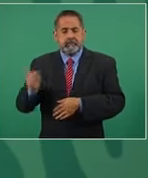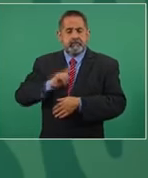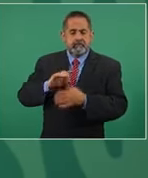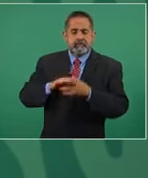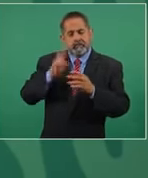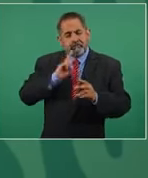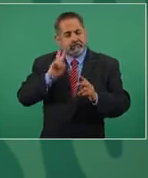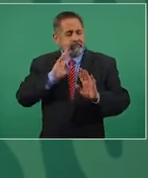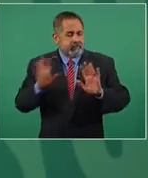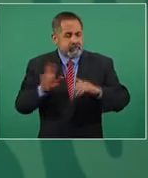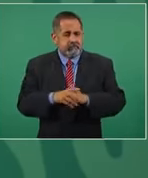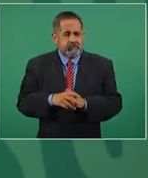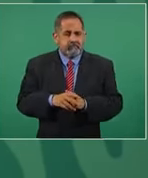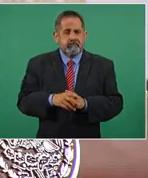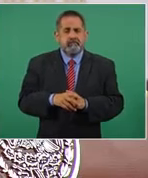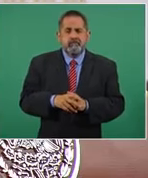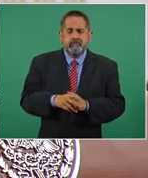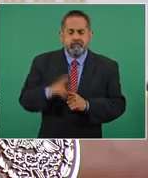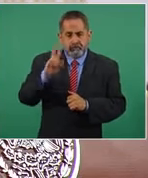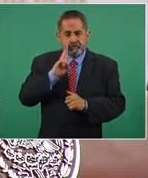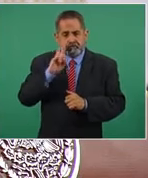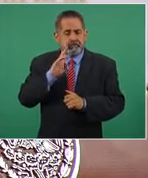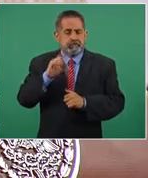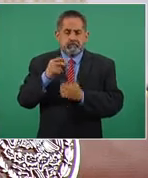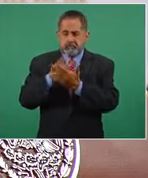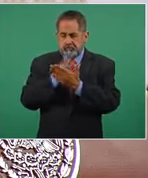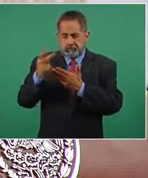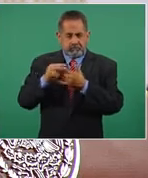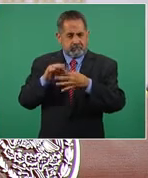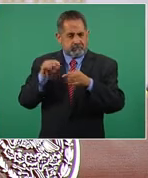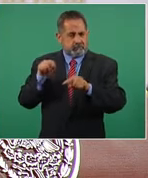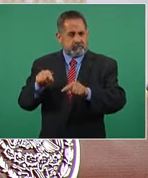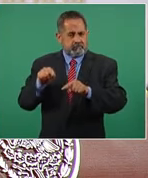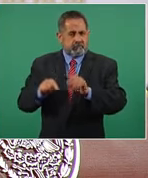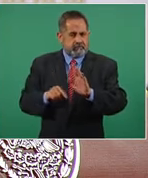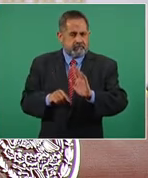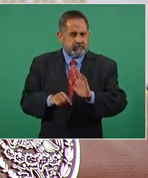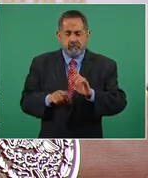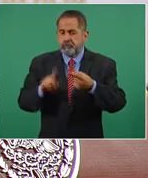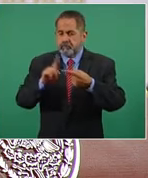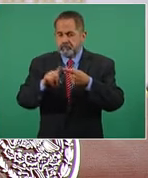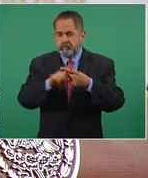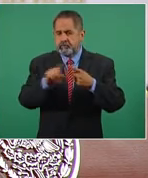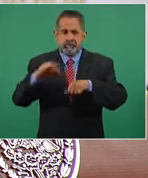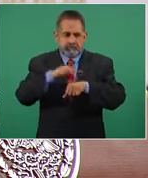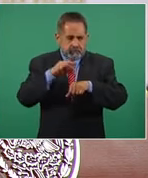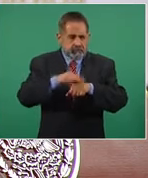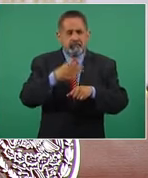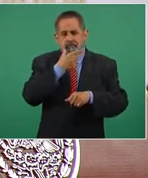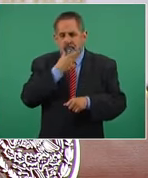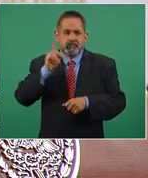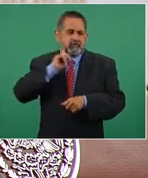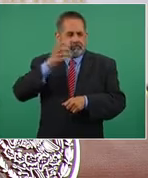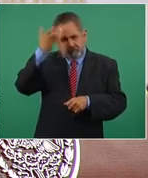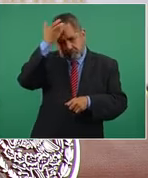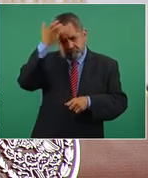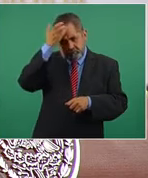Y hay un programa, primero los médicos, enfermeras que